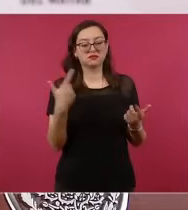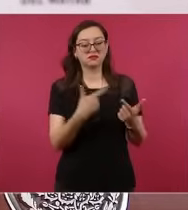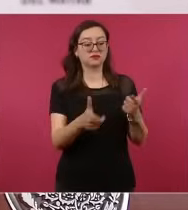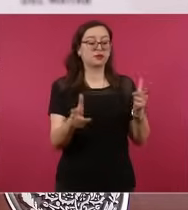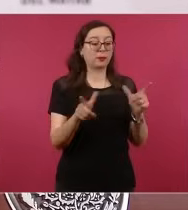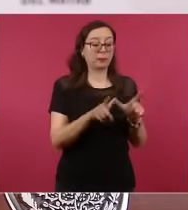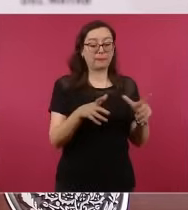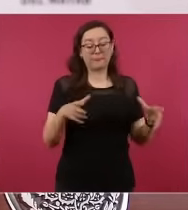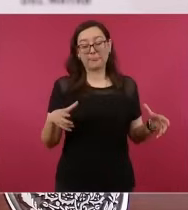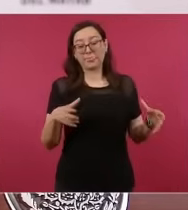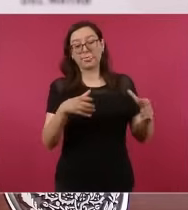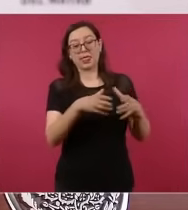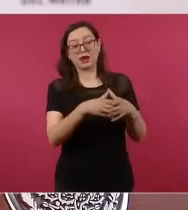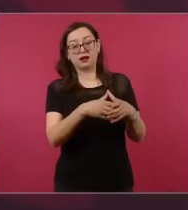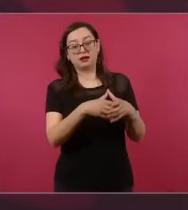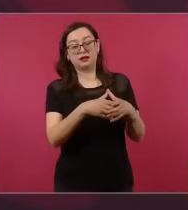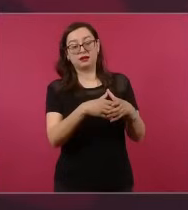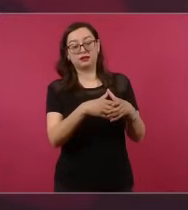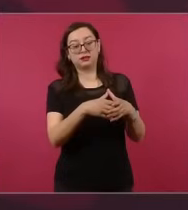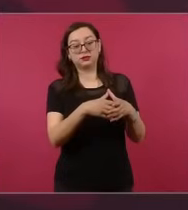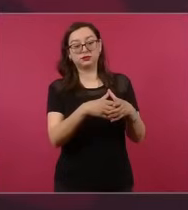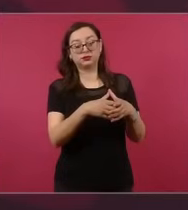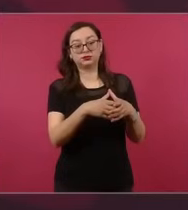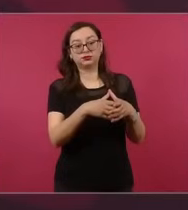grupos o